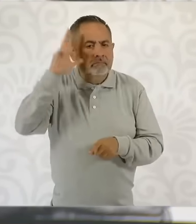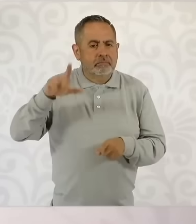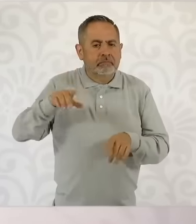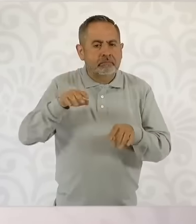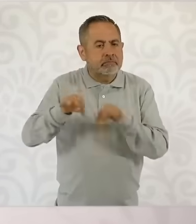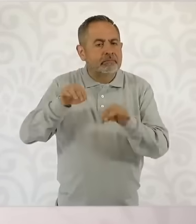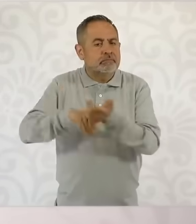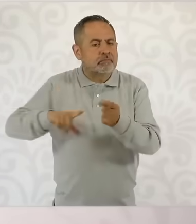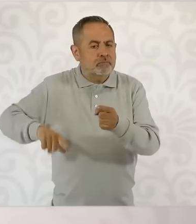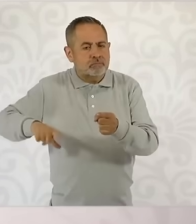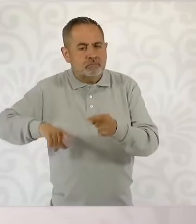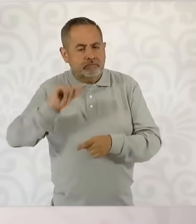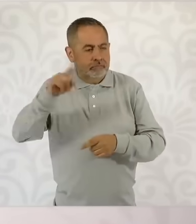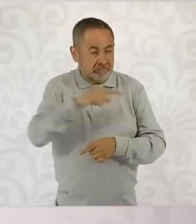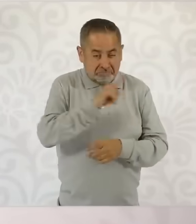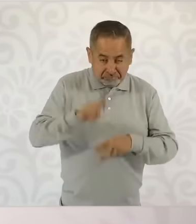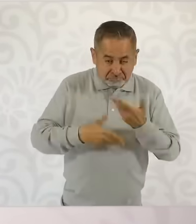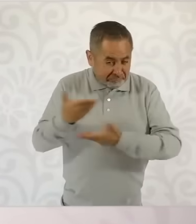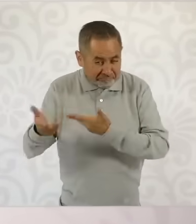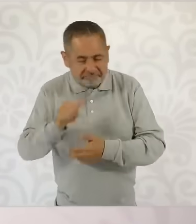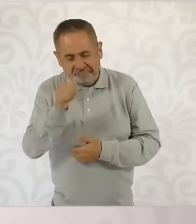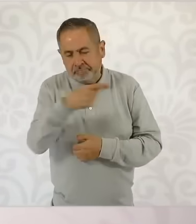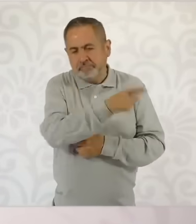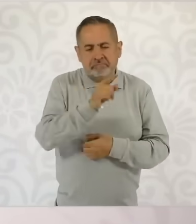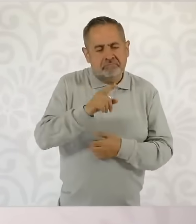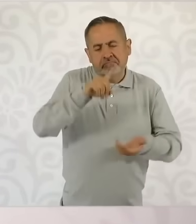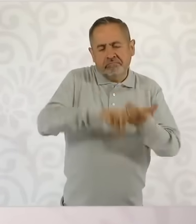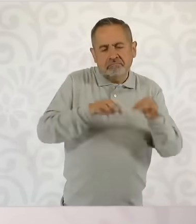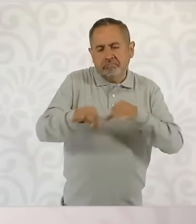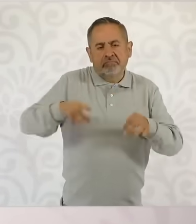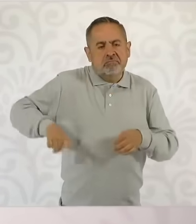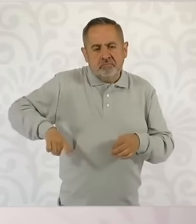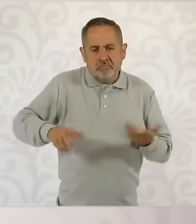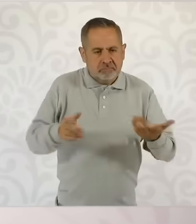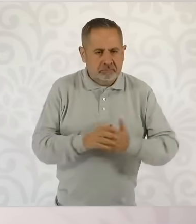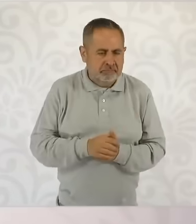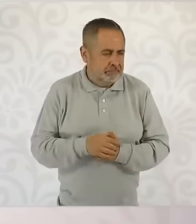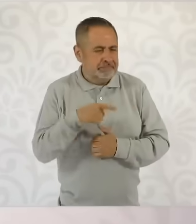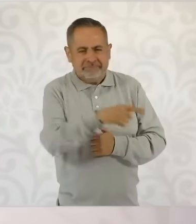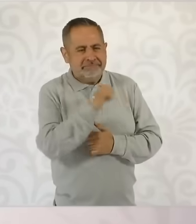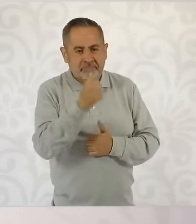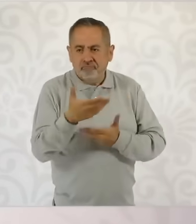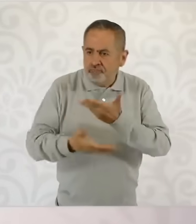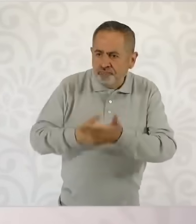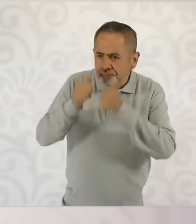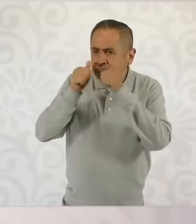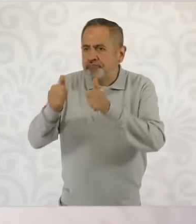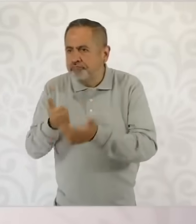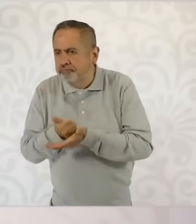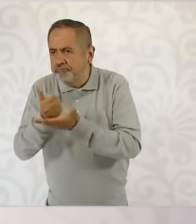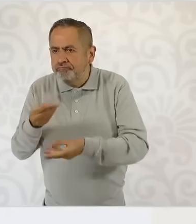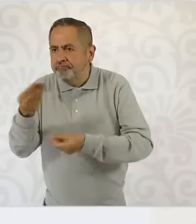o funcionario público, porque servidor público no fue, que servidor público quiere decir servir al pueblo y él se sirvió a sí mismo.